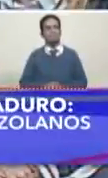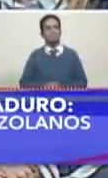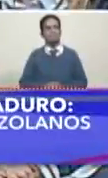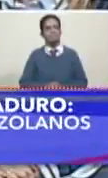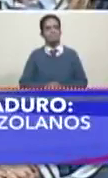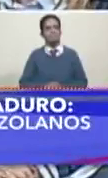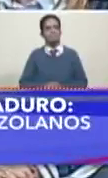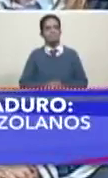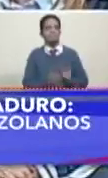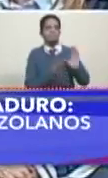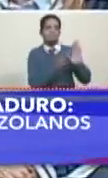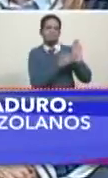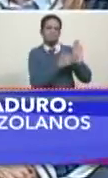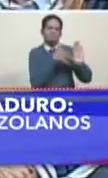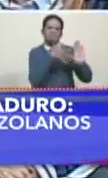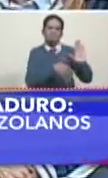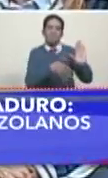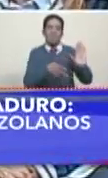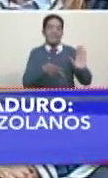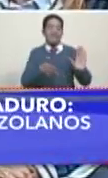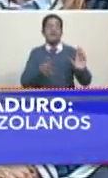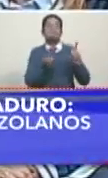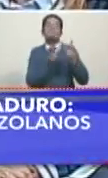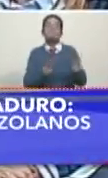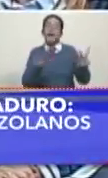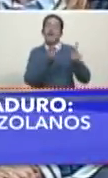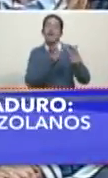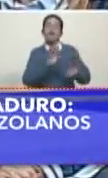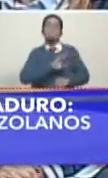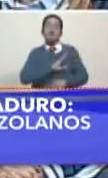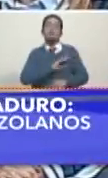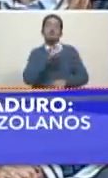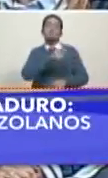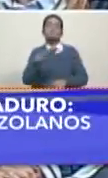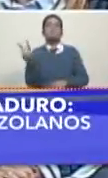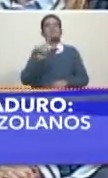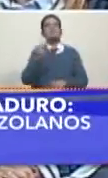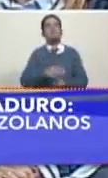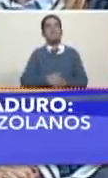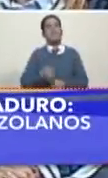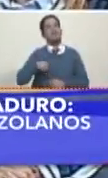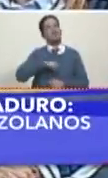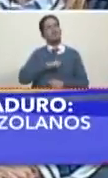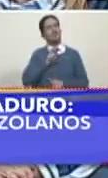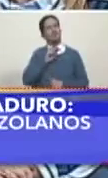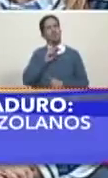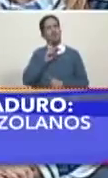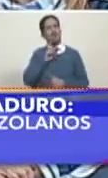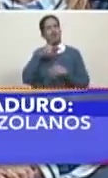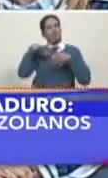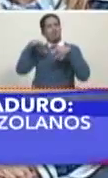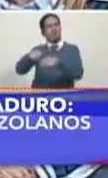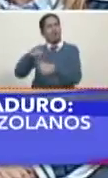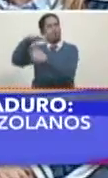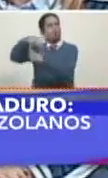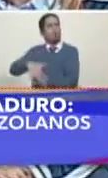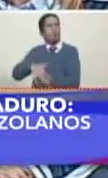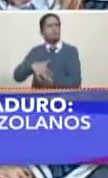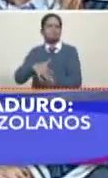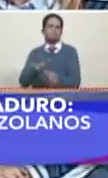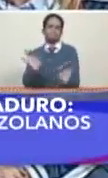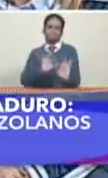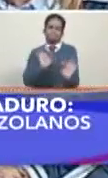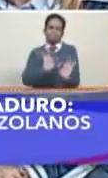los valores de lo que somos los venezolanos. No somos un pueblo colonialista ni imperialista.